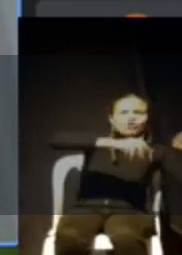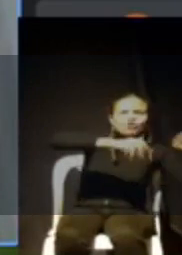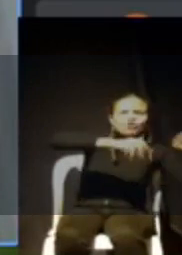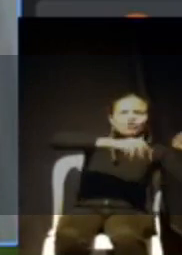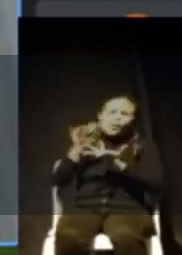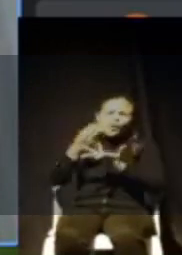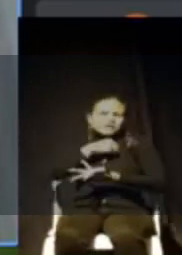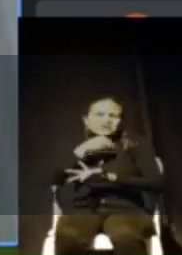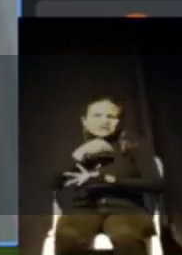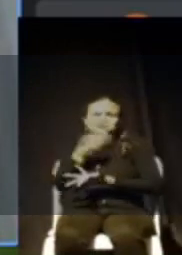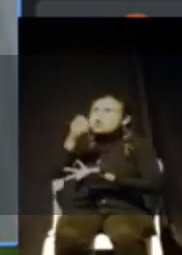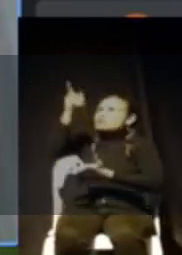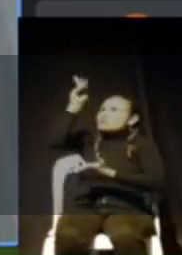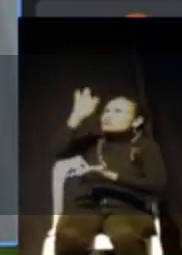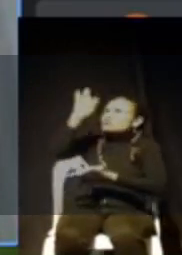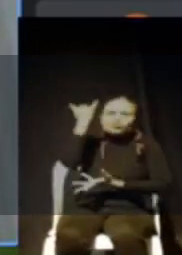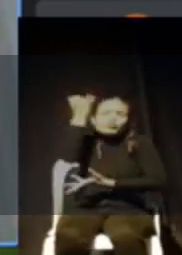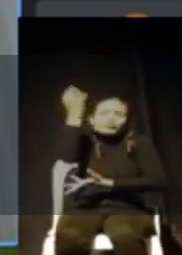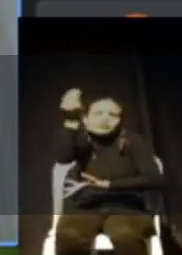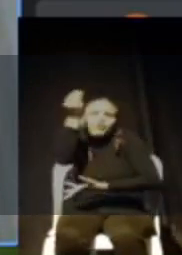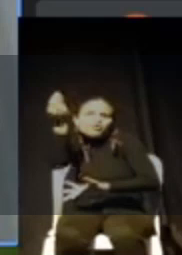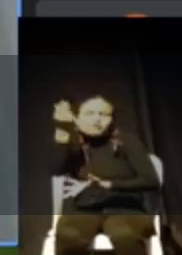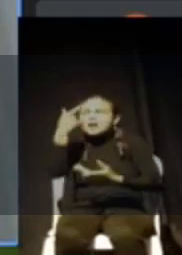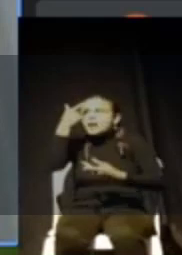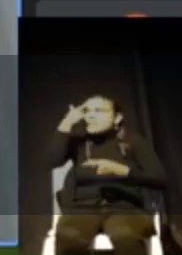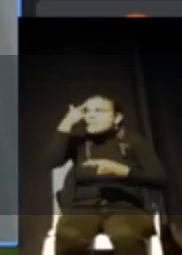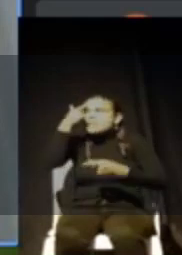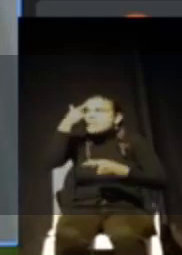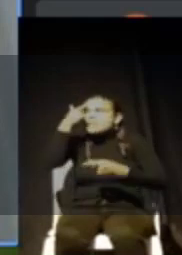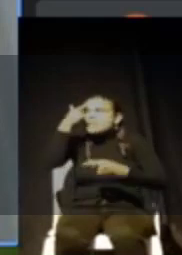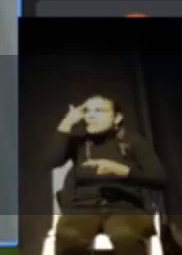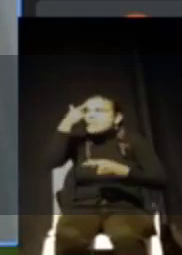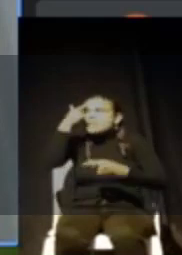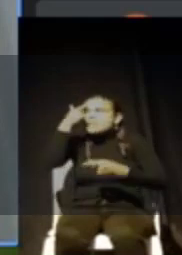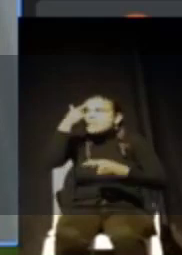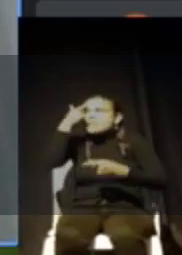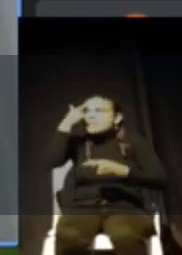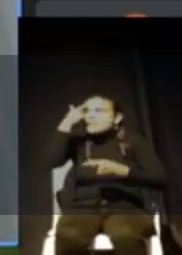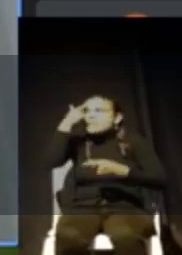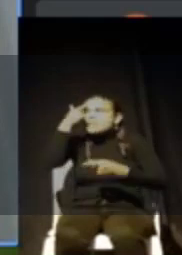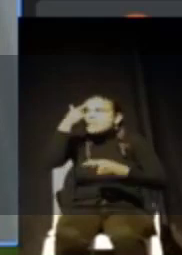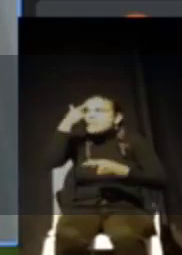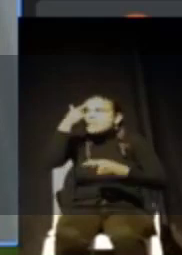espiritualidades que se han construido, pues obedecen también a unas formas de enseñanza, de